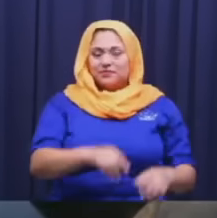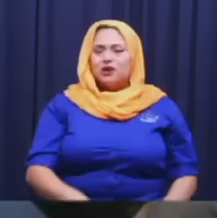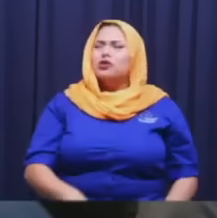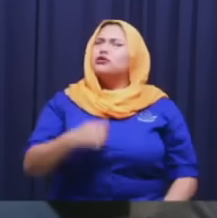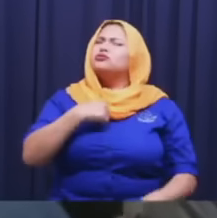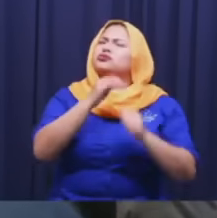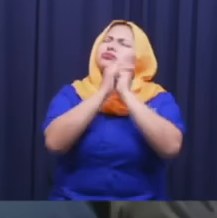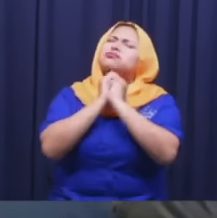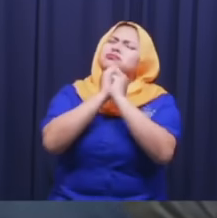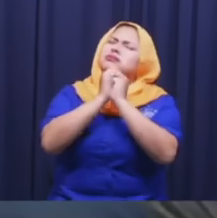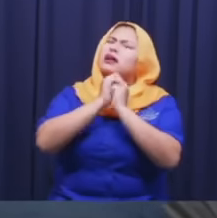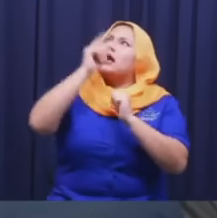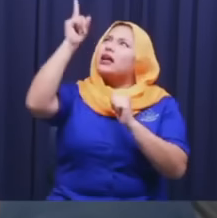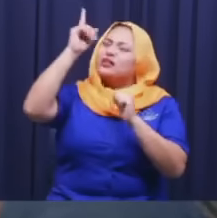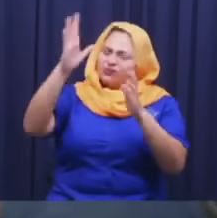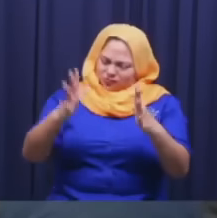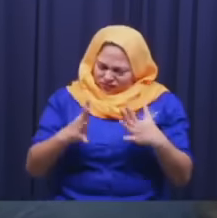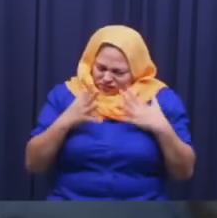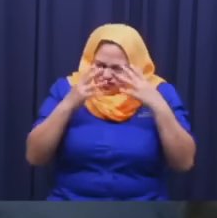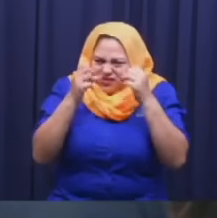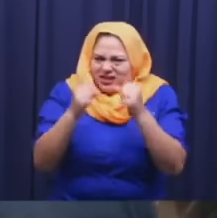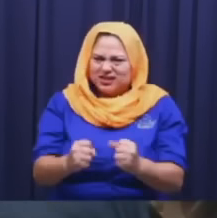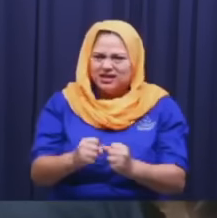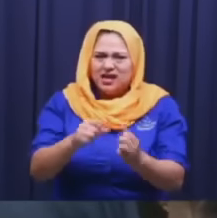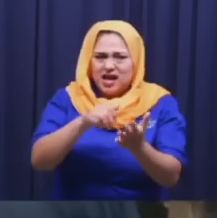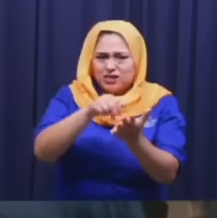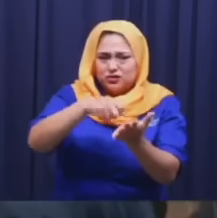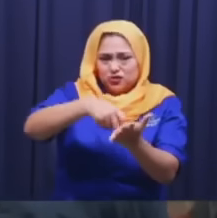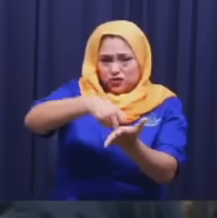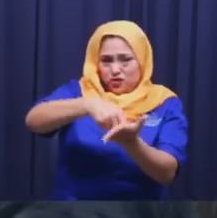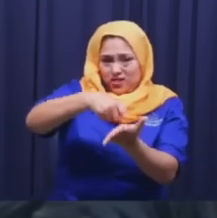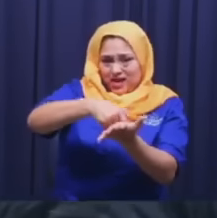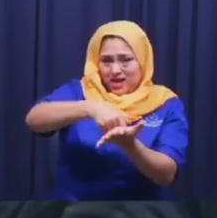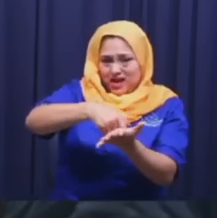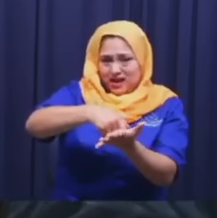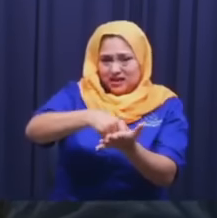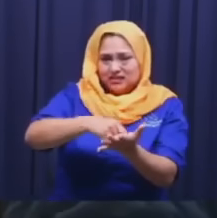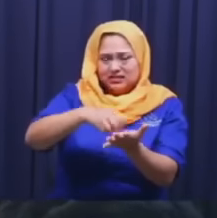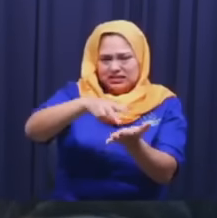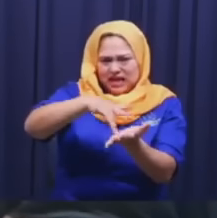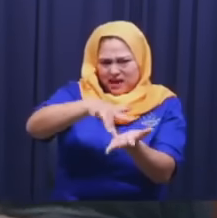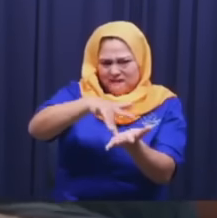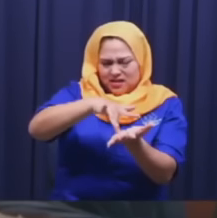te ruego, Señor, que tú fortalezcas las rodillas endebles.